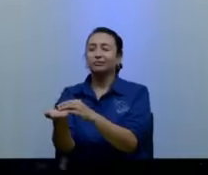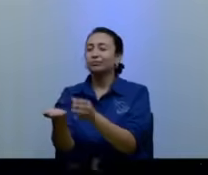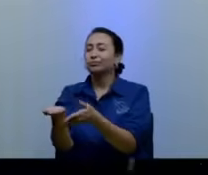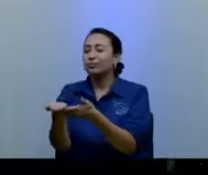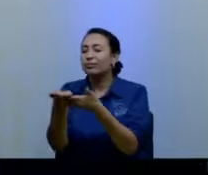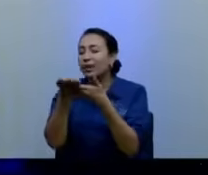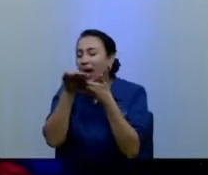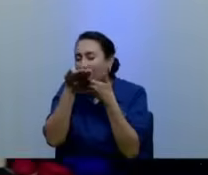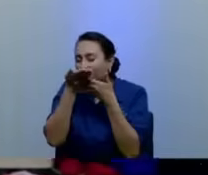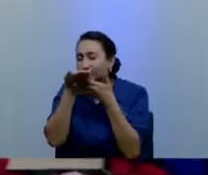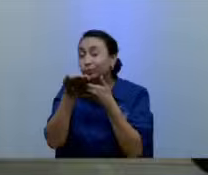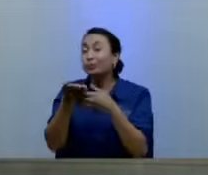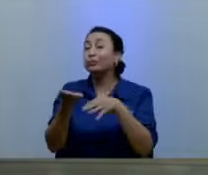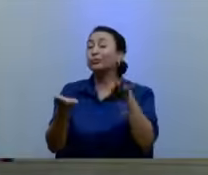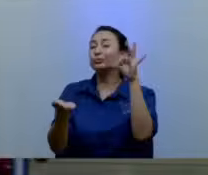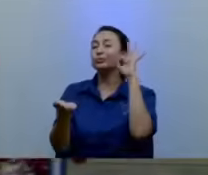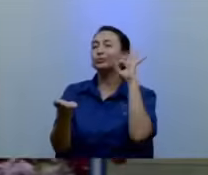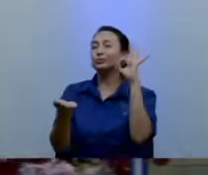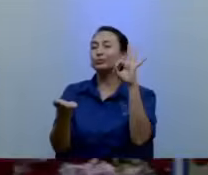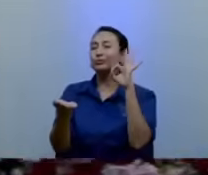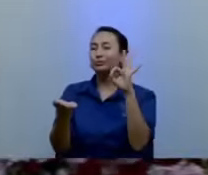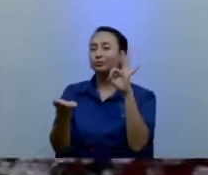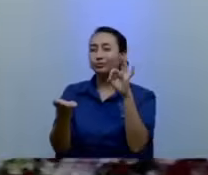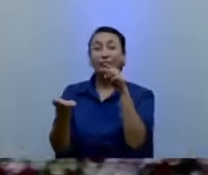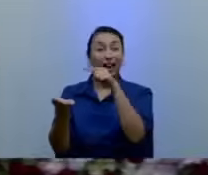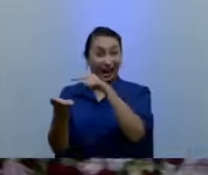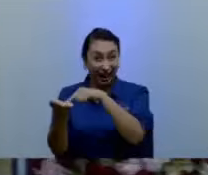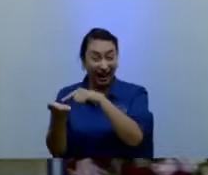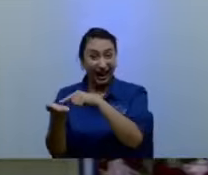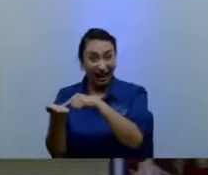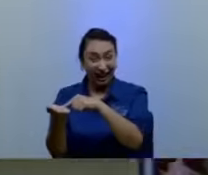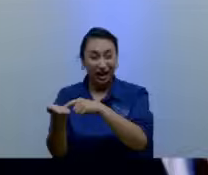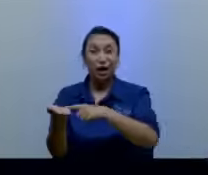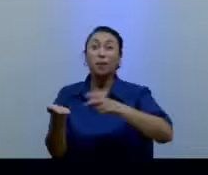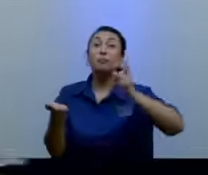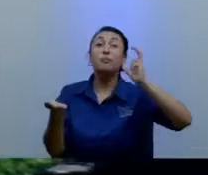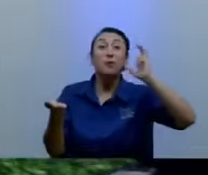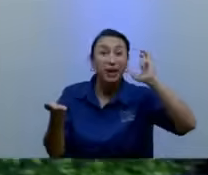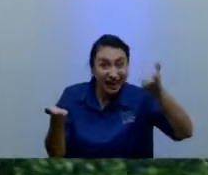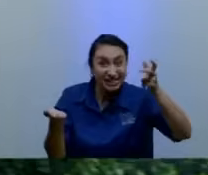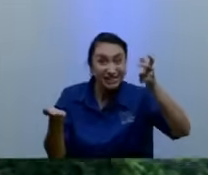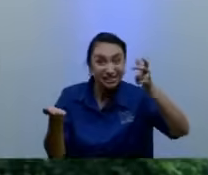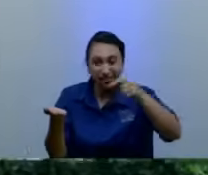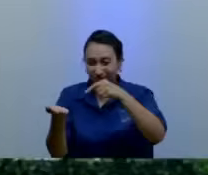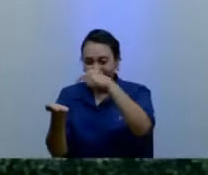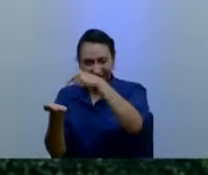Y uno le echa la culpa a la sal, esta sal no sirve, y, a ver, darle, ¿va? Y no se sala.